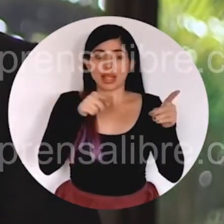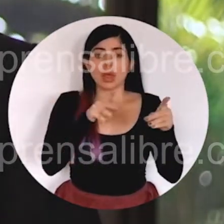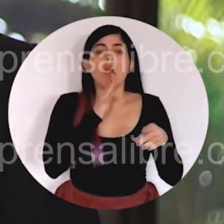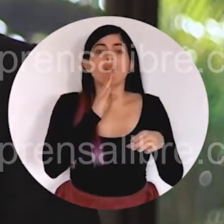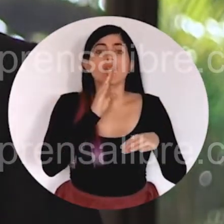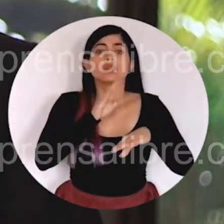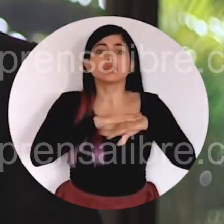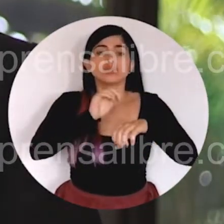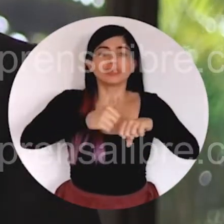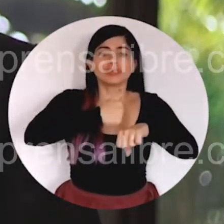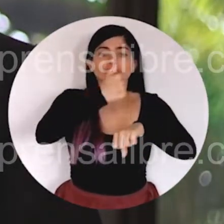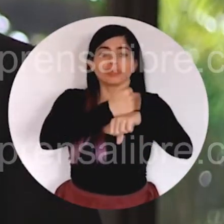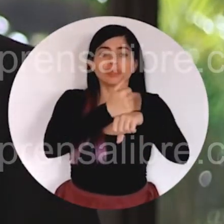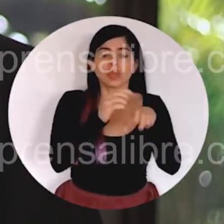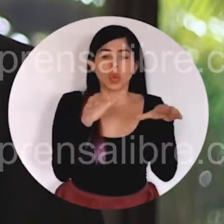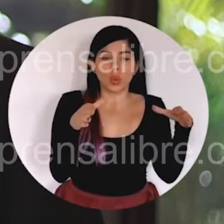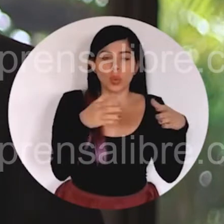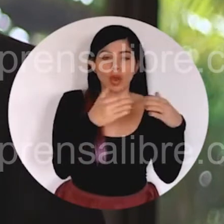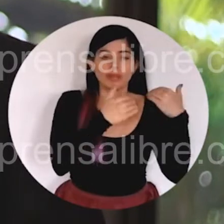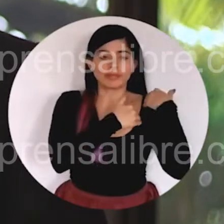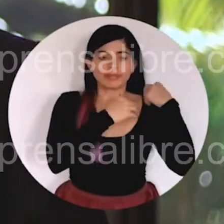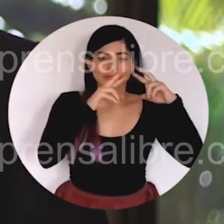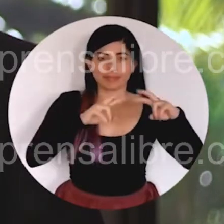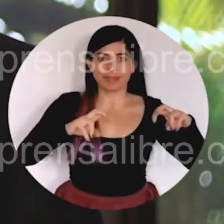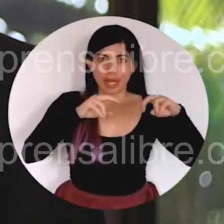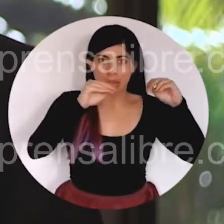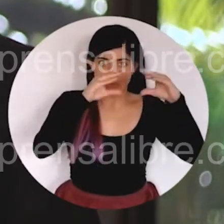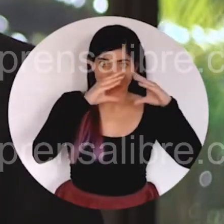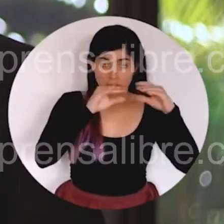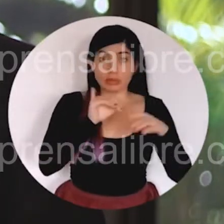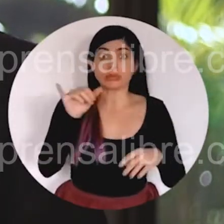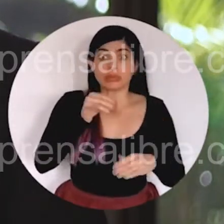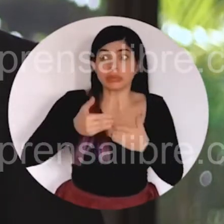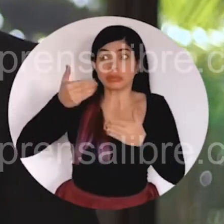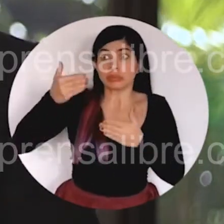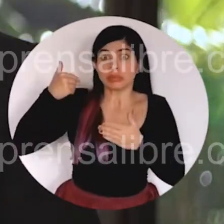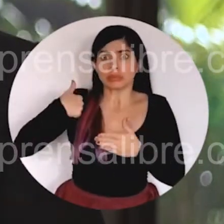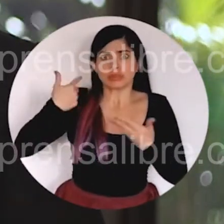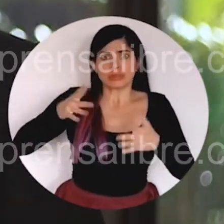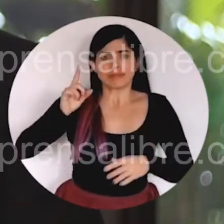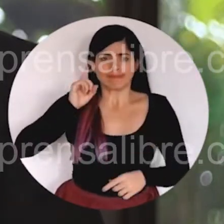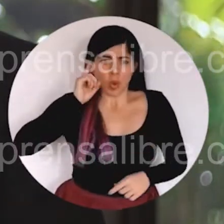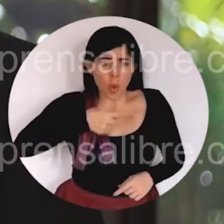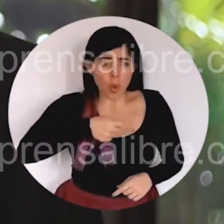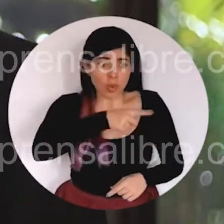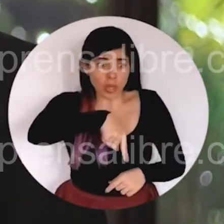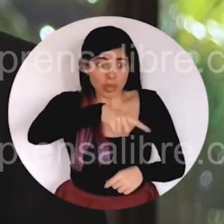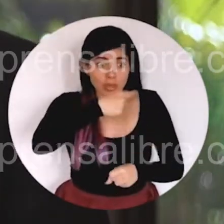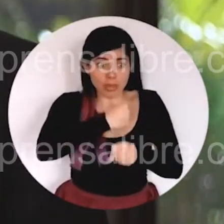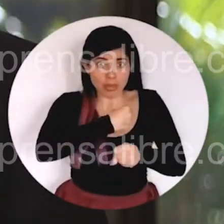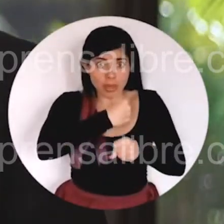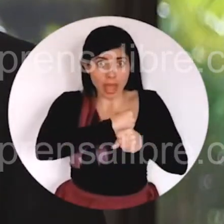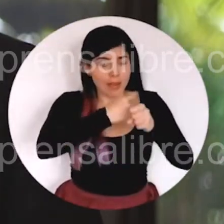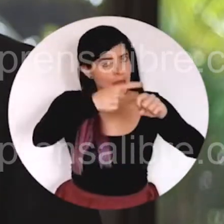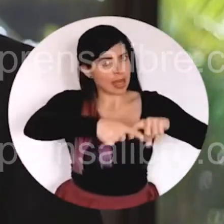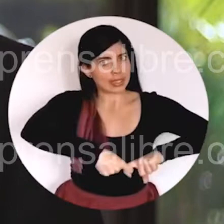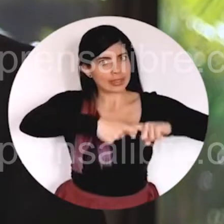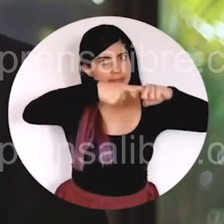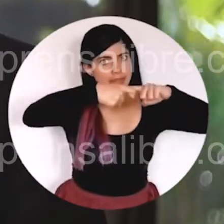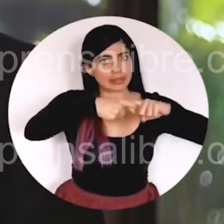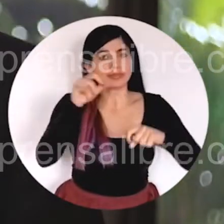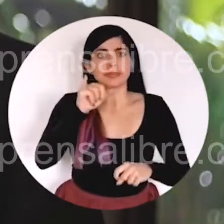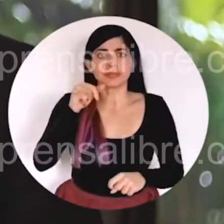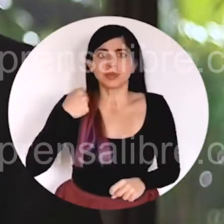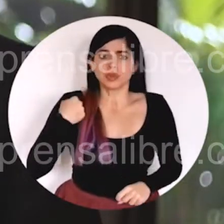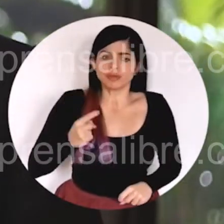que creaba la unidad de análisis de datos. También días atrás, ordené que se paralizara el trabajo de estas